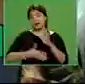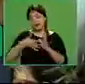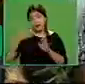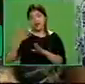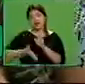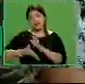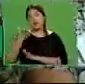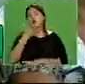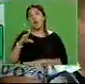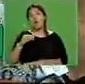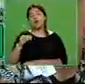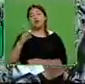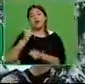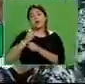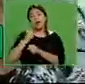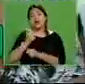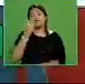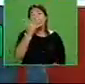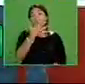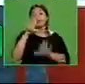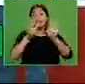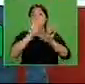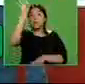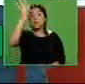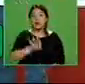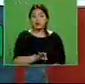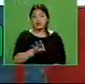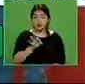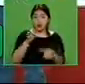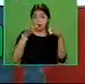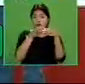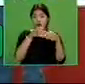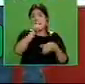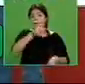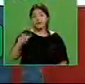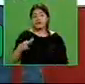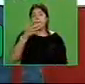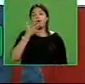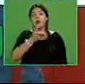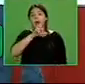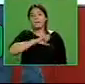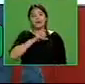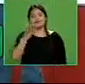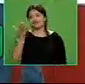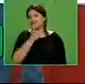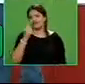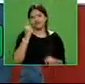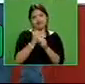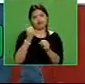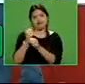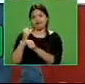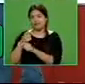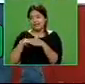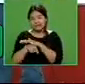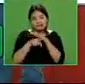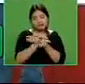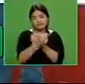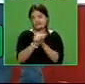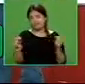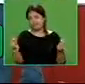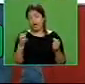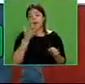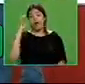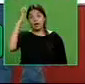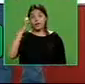jóvenes, el 57% de ellos en España, por ejemplo, no consiguen trabajo. Que allá en Europa